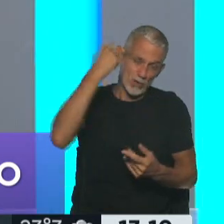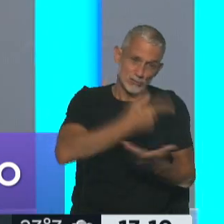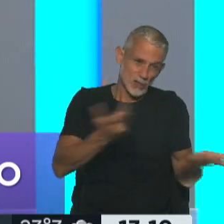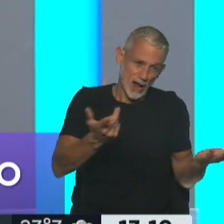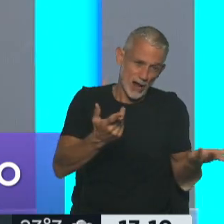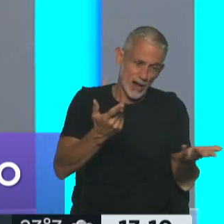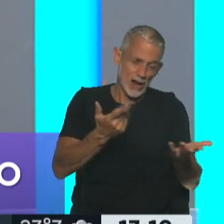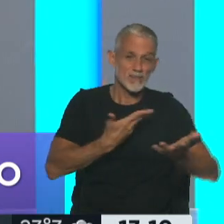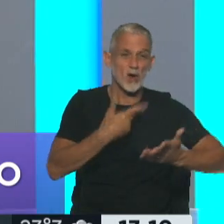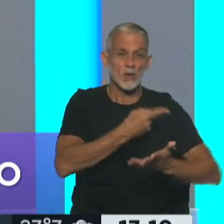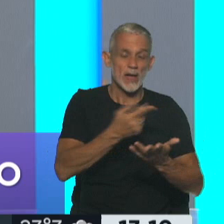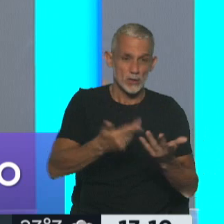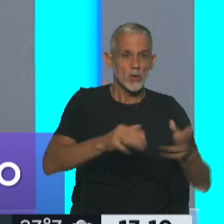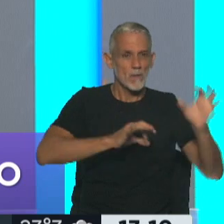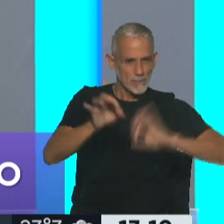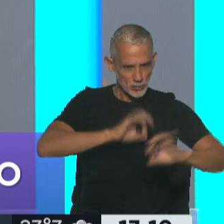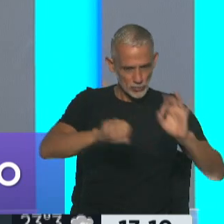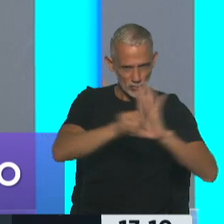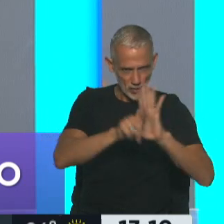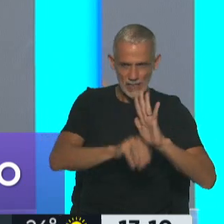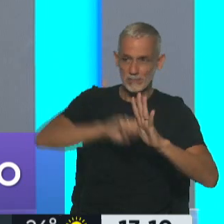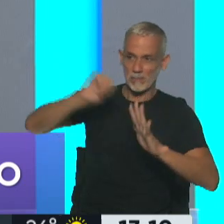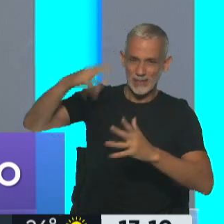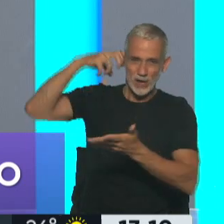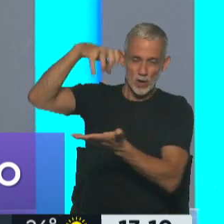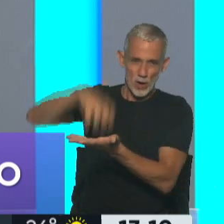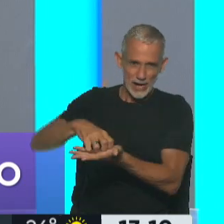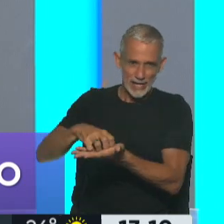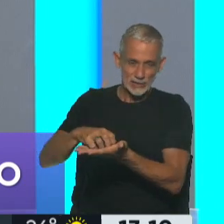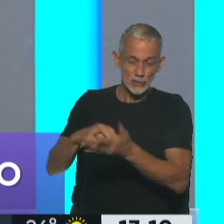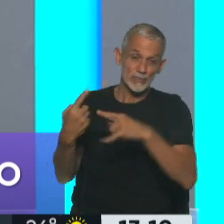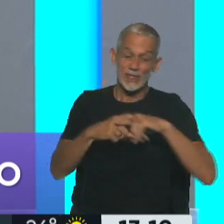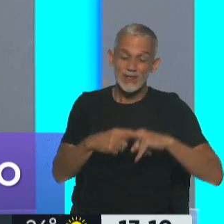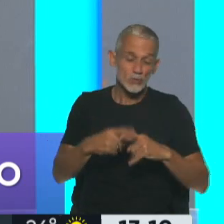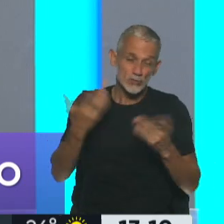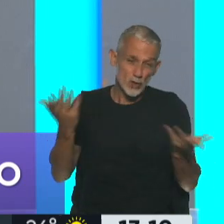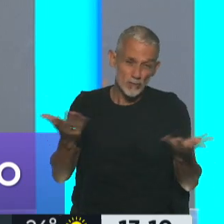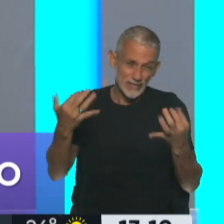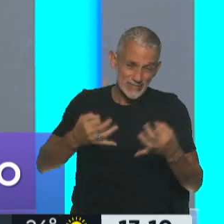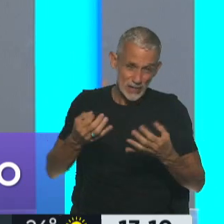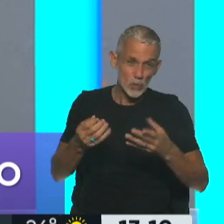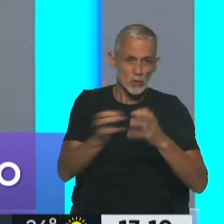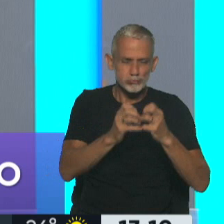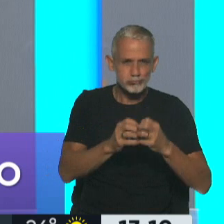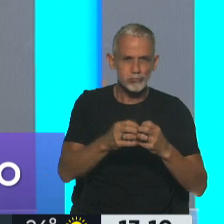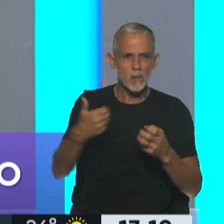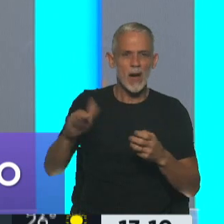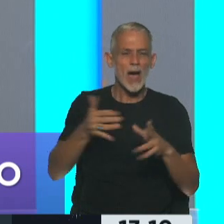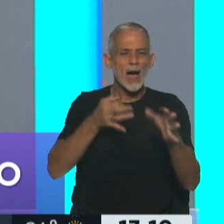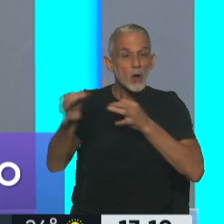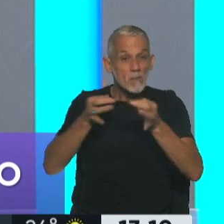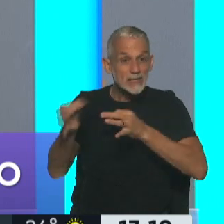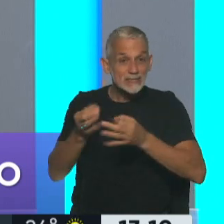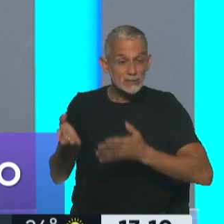va a enviar un proyecto. Seguramente va a estar en el medio de las discusiones que van a empezar a tener y las conversaciones